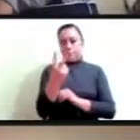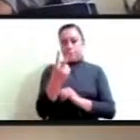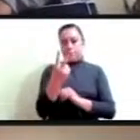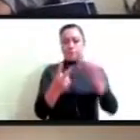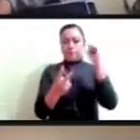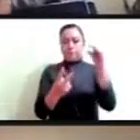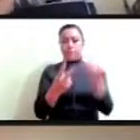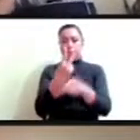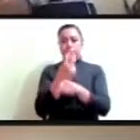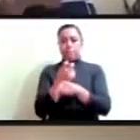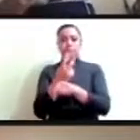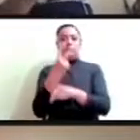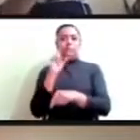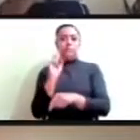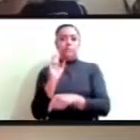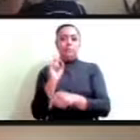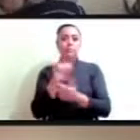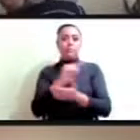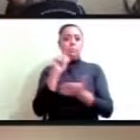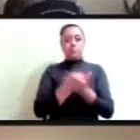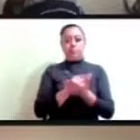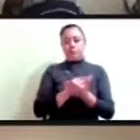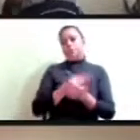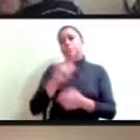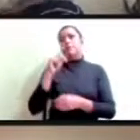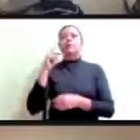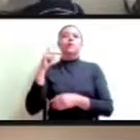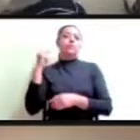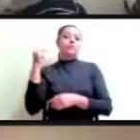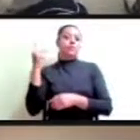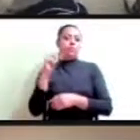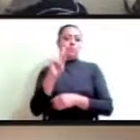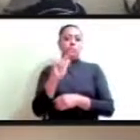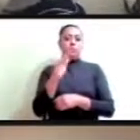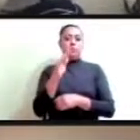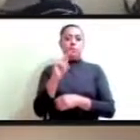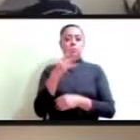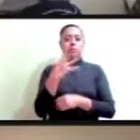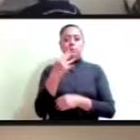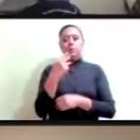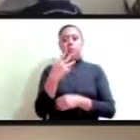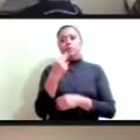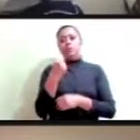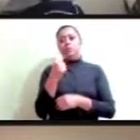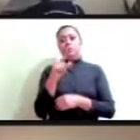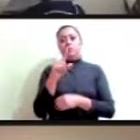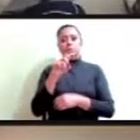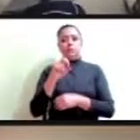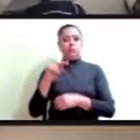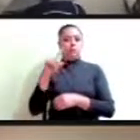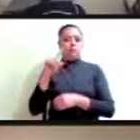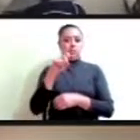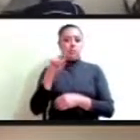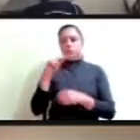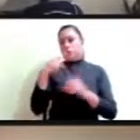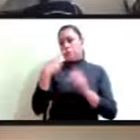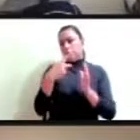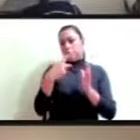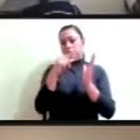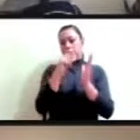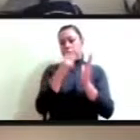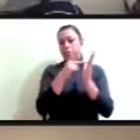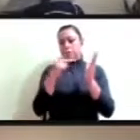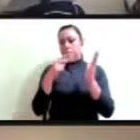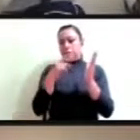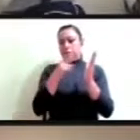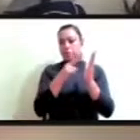Orgánica 84, 85, 86 y 187 del Reglamento, ambos del Congreso de la Ciudad de México, se instruye su inserción íntegra en el día de